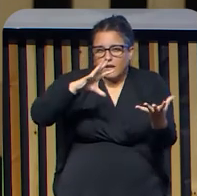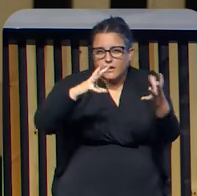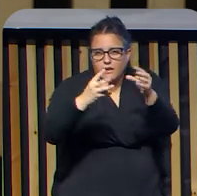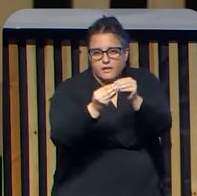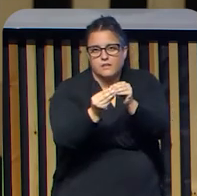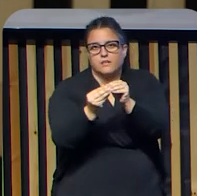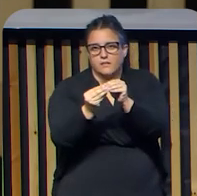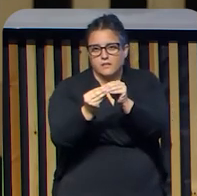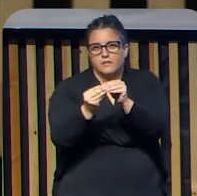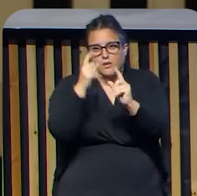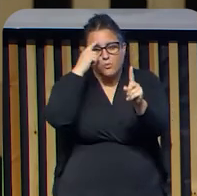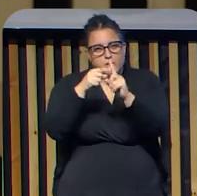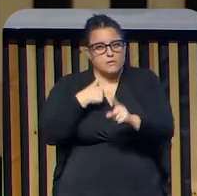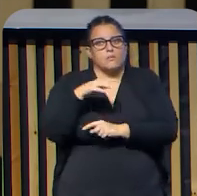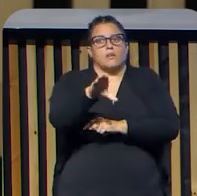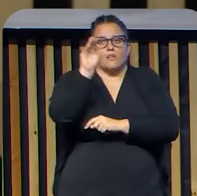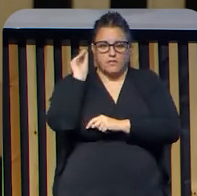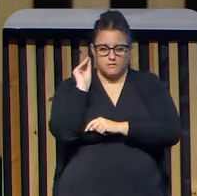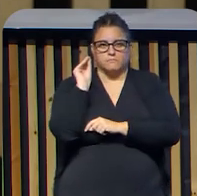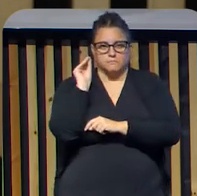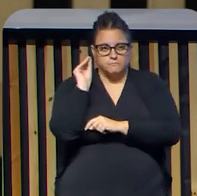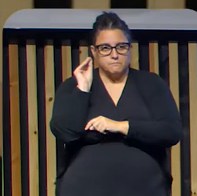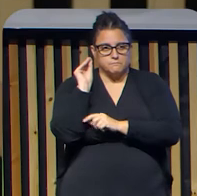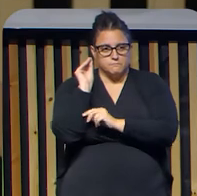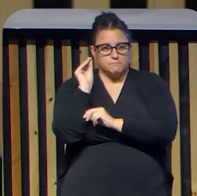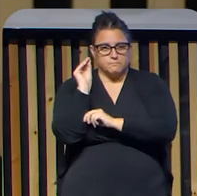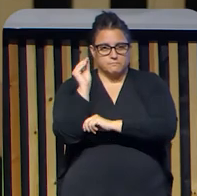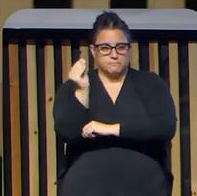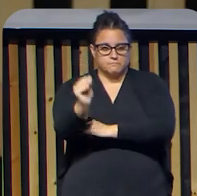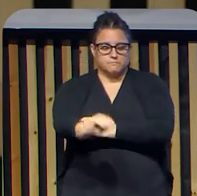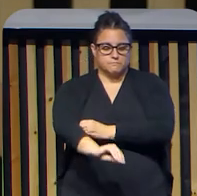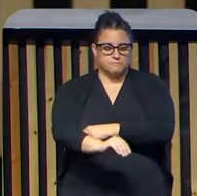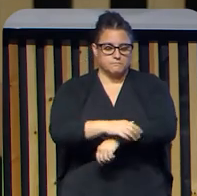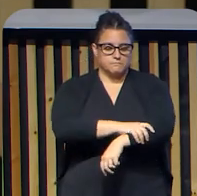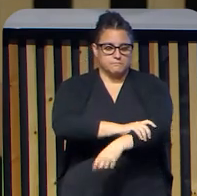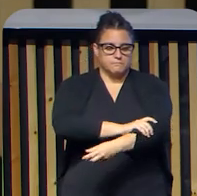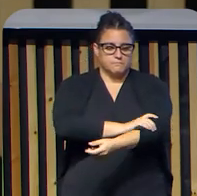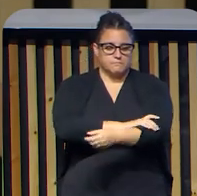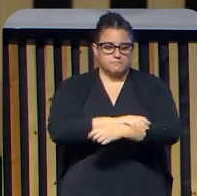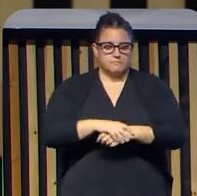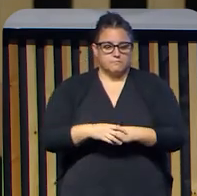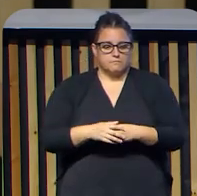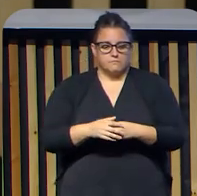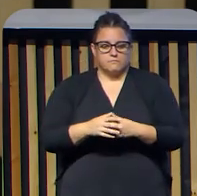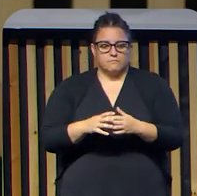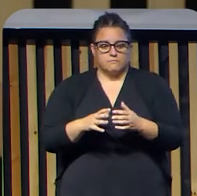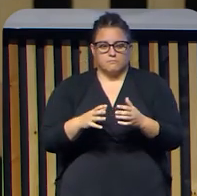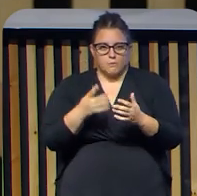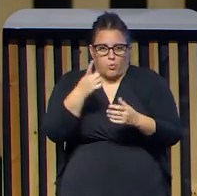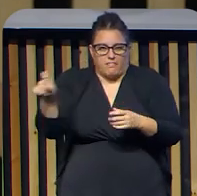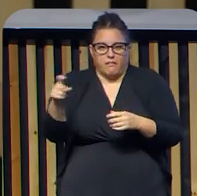sin necesariamente tratarte de idiota sin Bueno usted tiene una cosita que es como un bultito